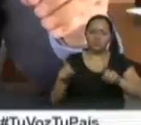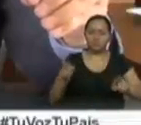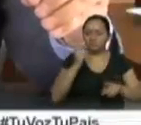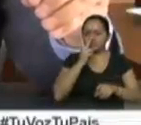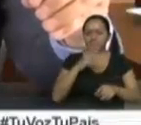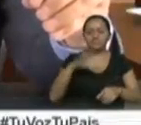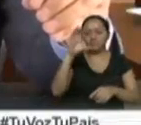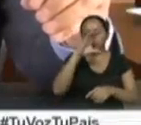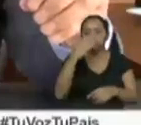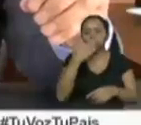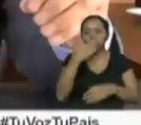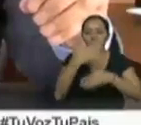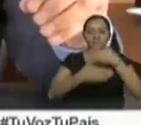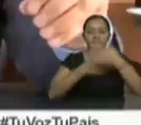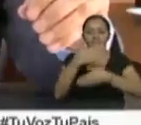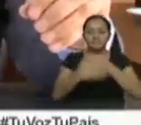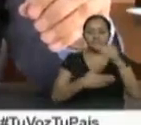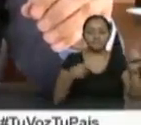para buscar